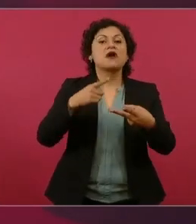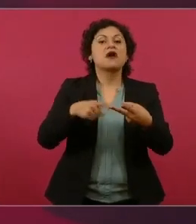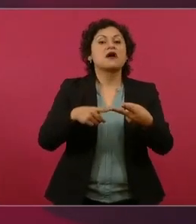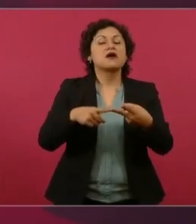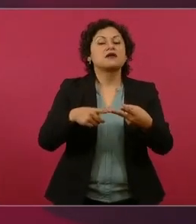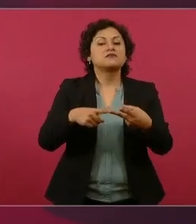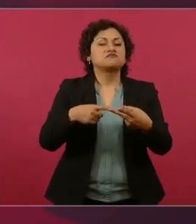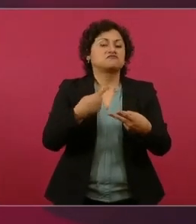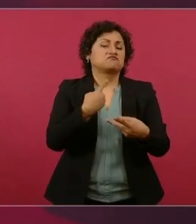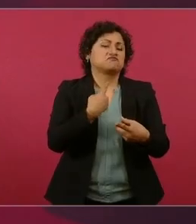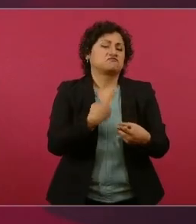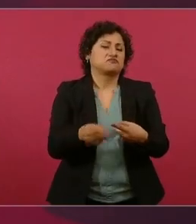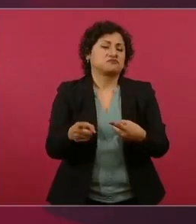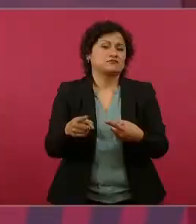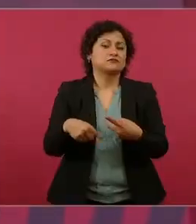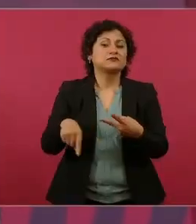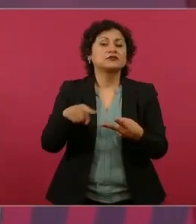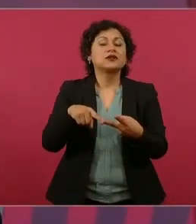y